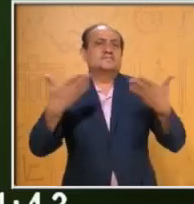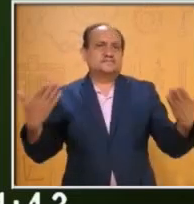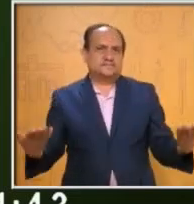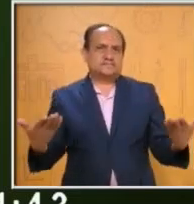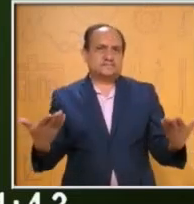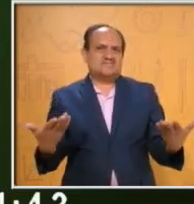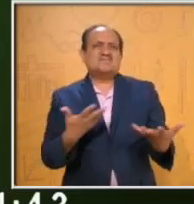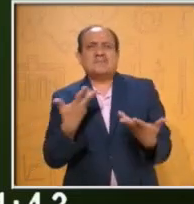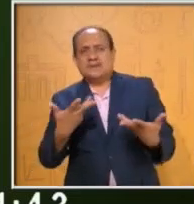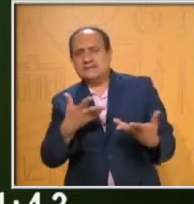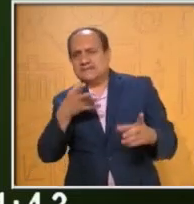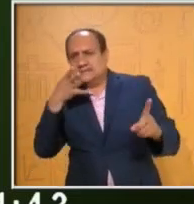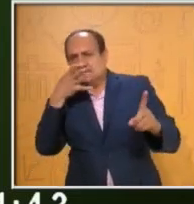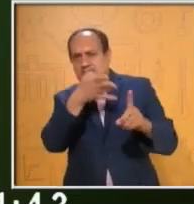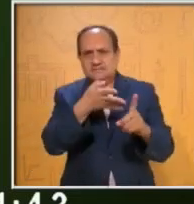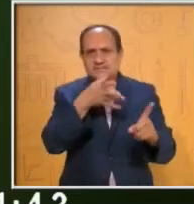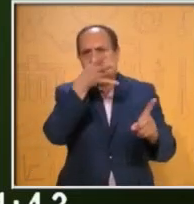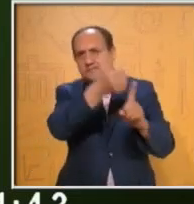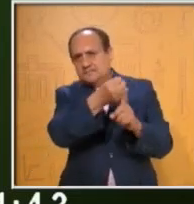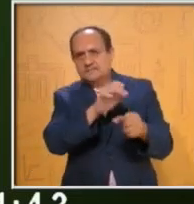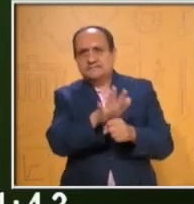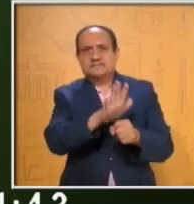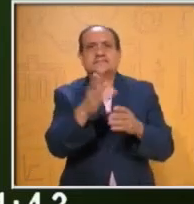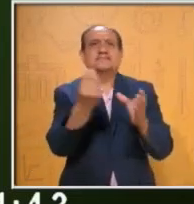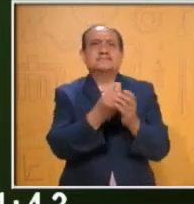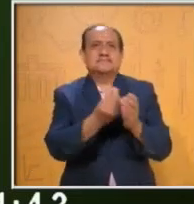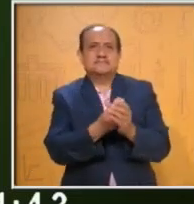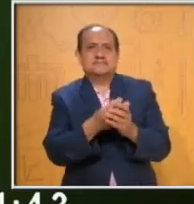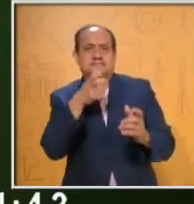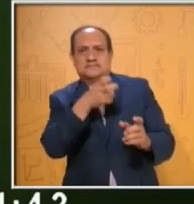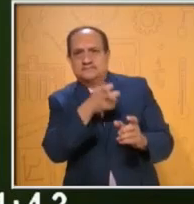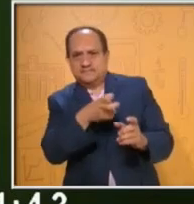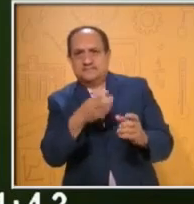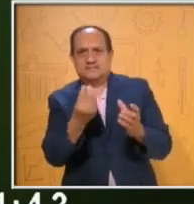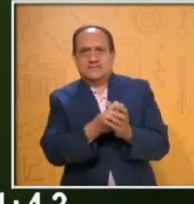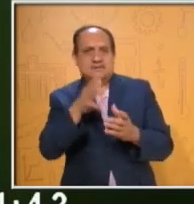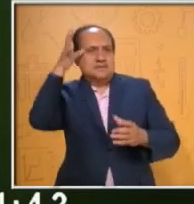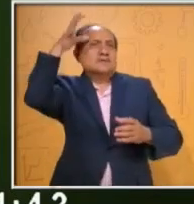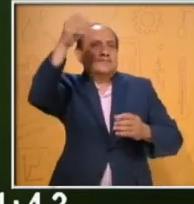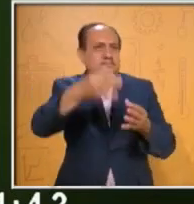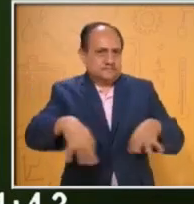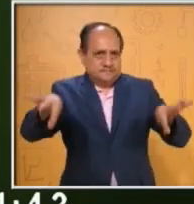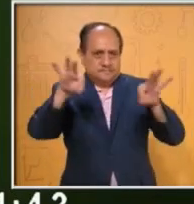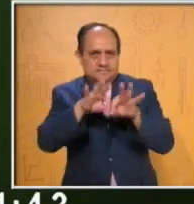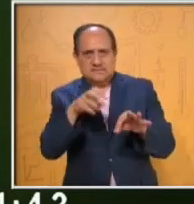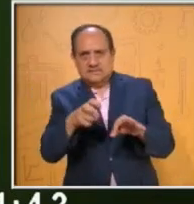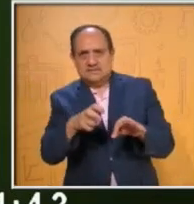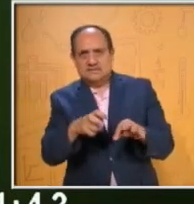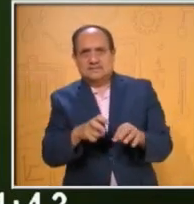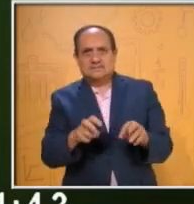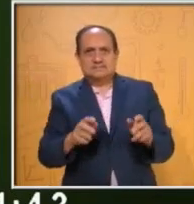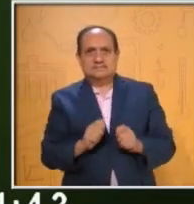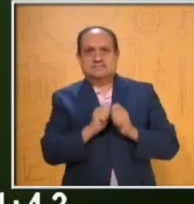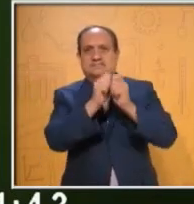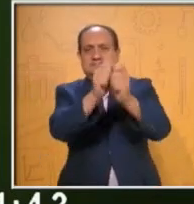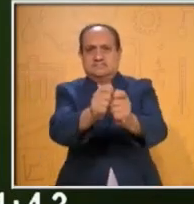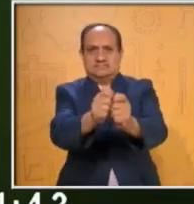que rescatar de esta clase? Es un concepto muy importante que se llama